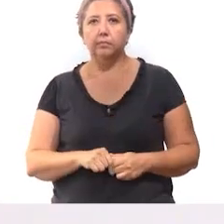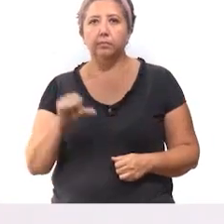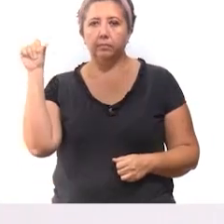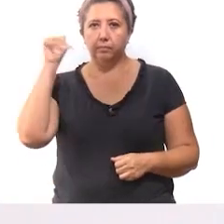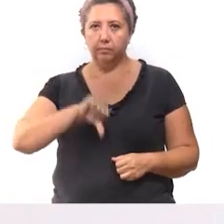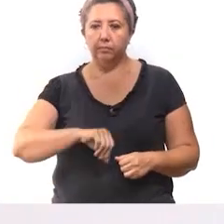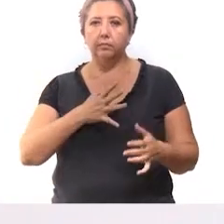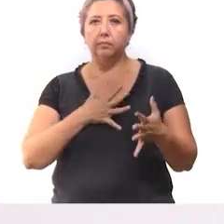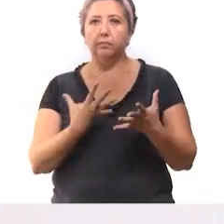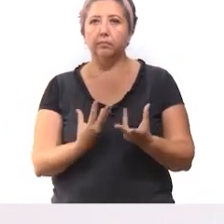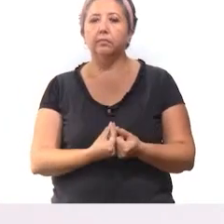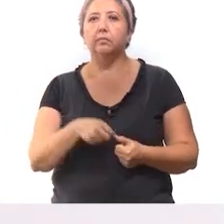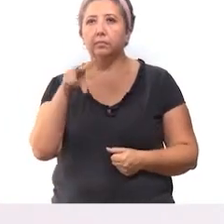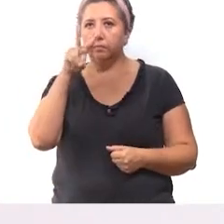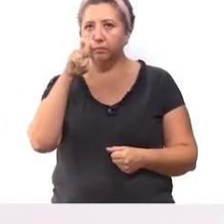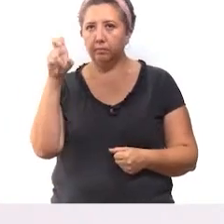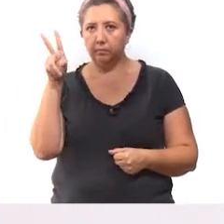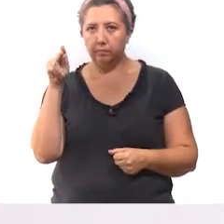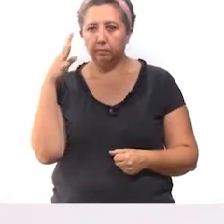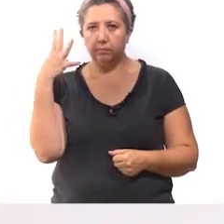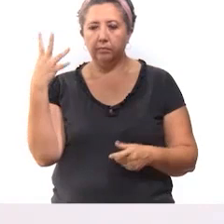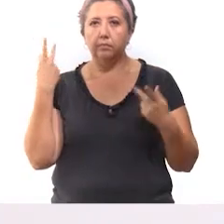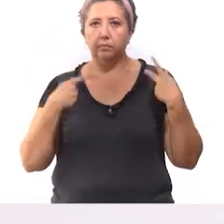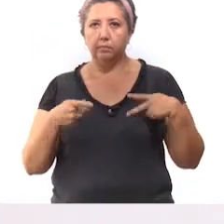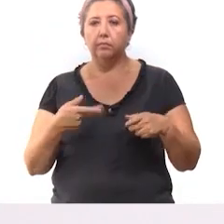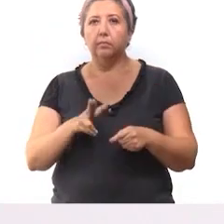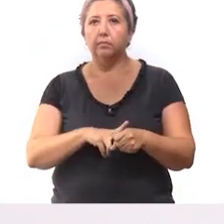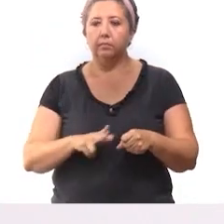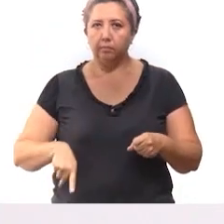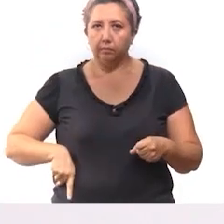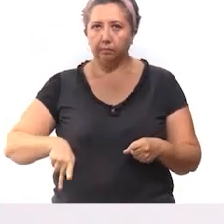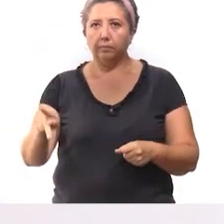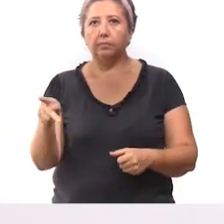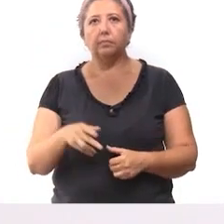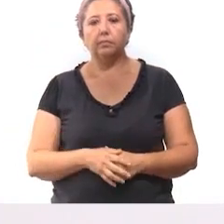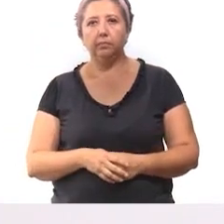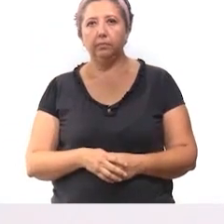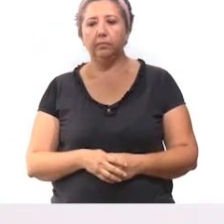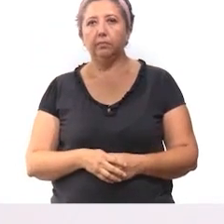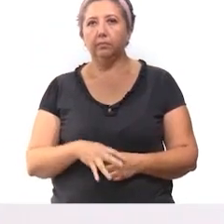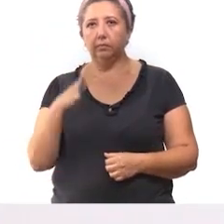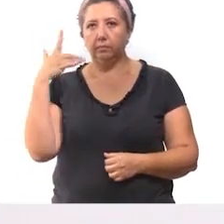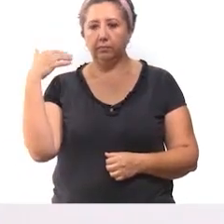diarios. El día de hoy tenemos 284 pacientes en hospitales públicos.